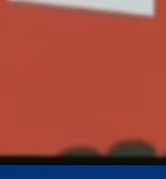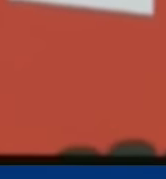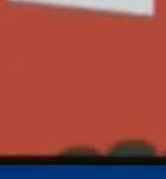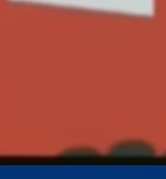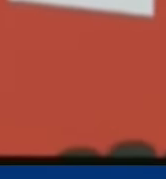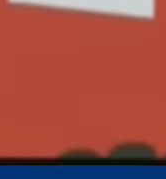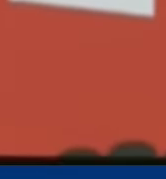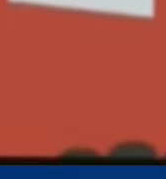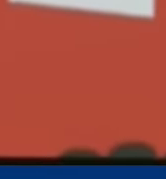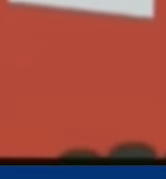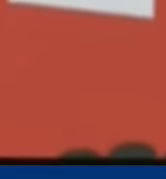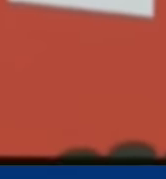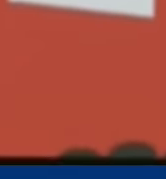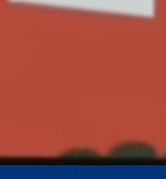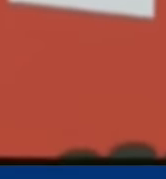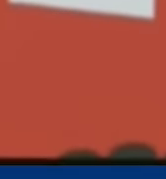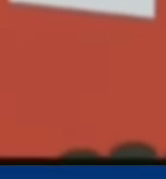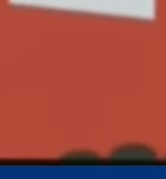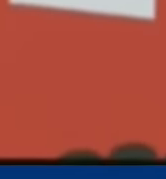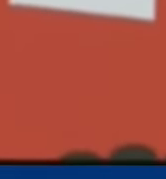Temprano.